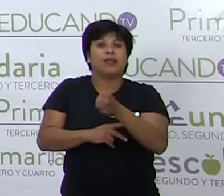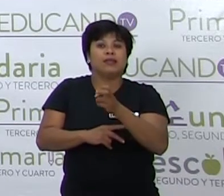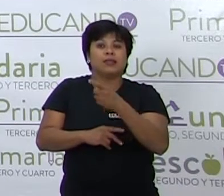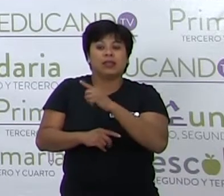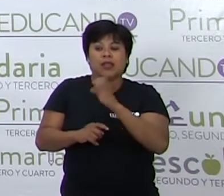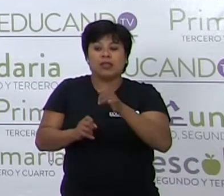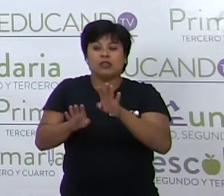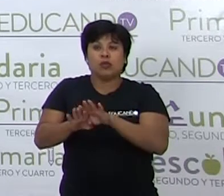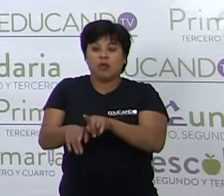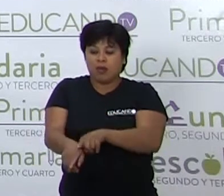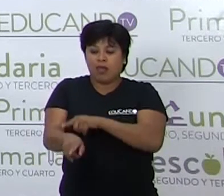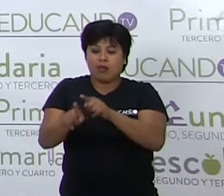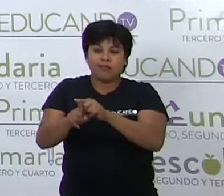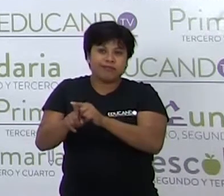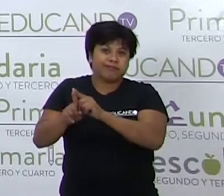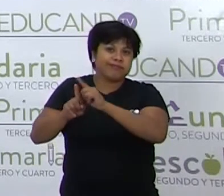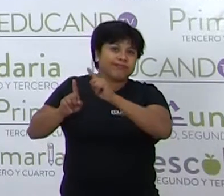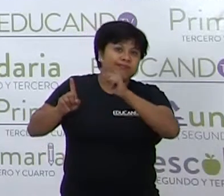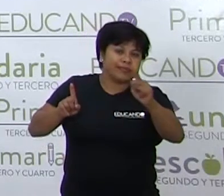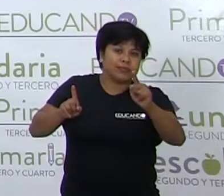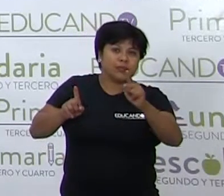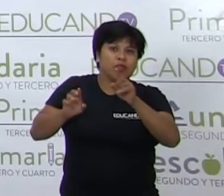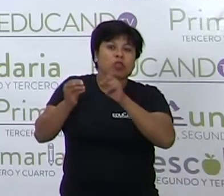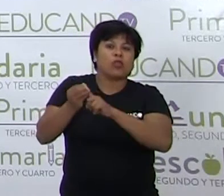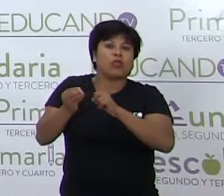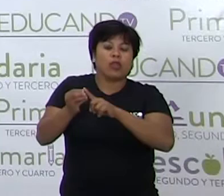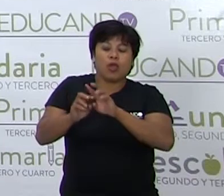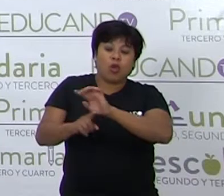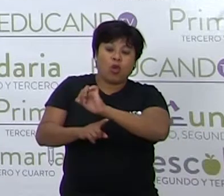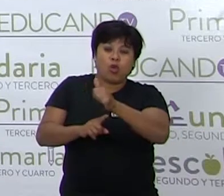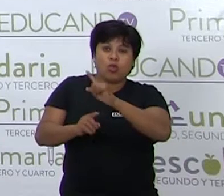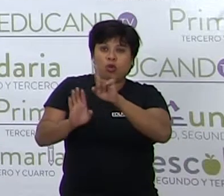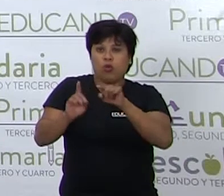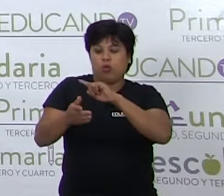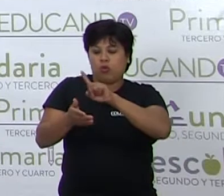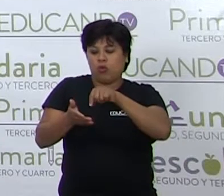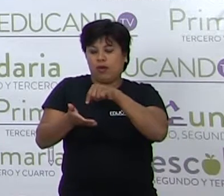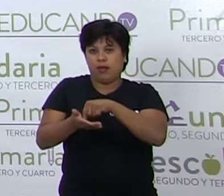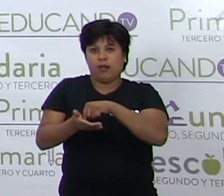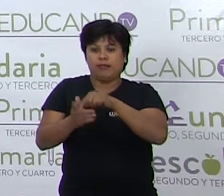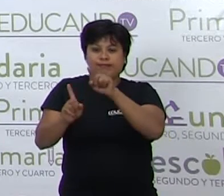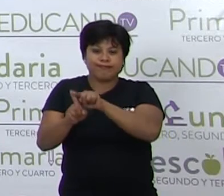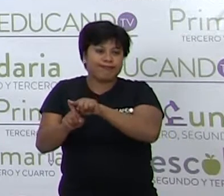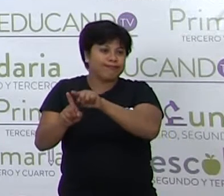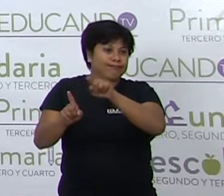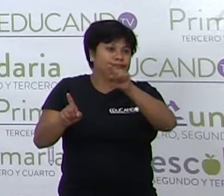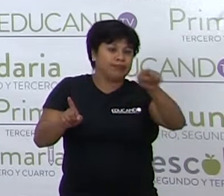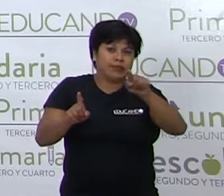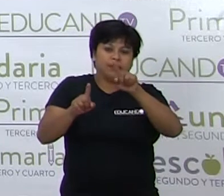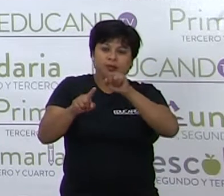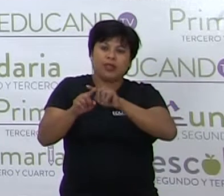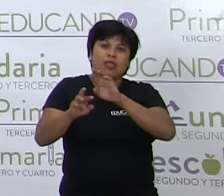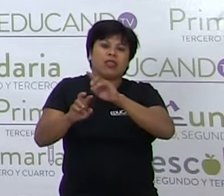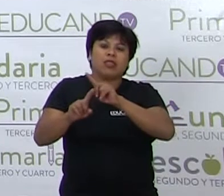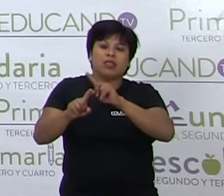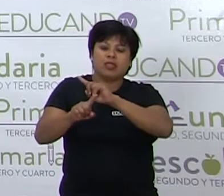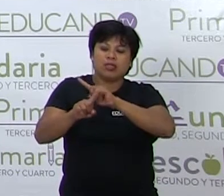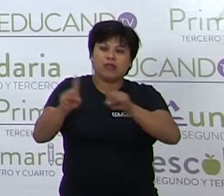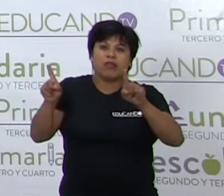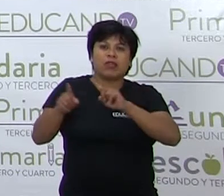prolongando o está yéndose al otro lado al extremo o al lado de